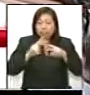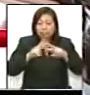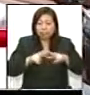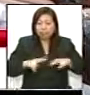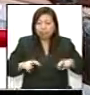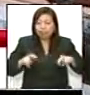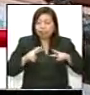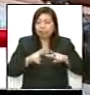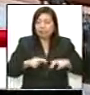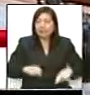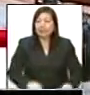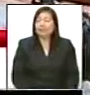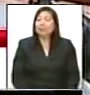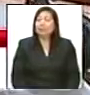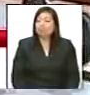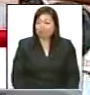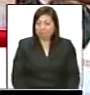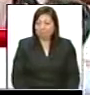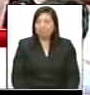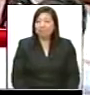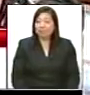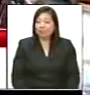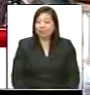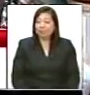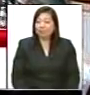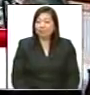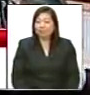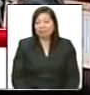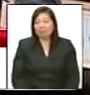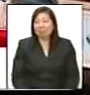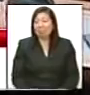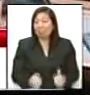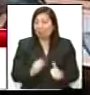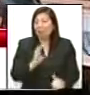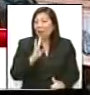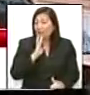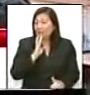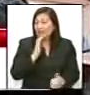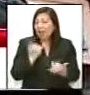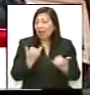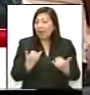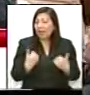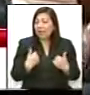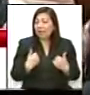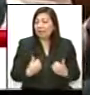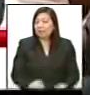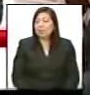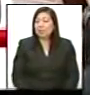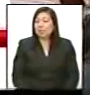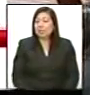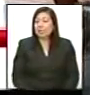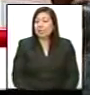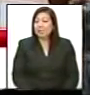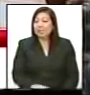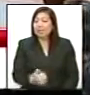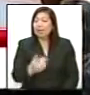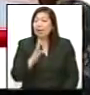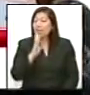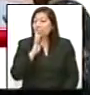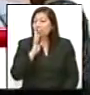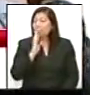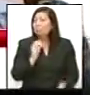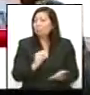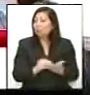investigación. Muy bien, ha sido una excelente intervención y a continuación tenemos también otra ponencia